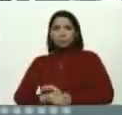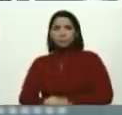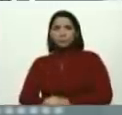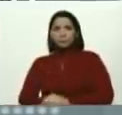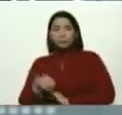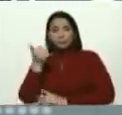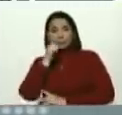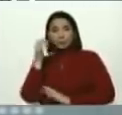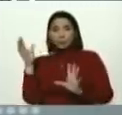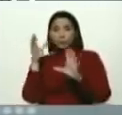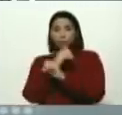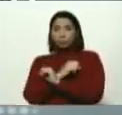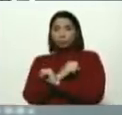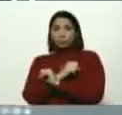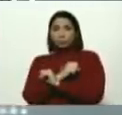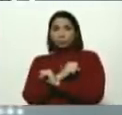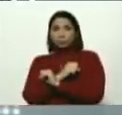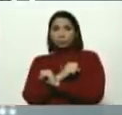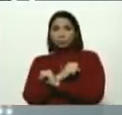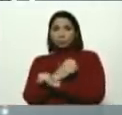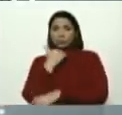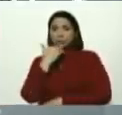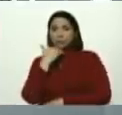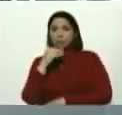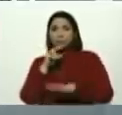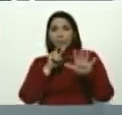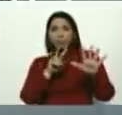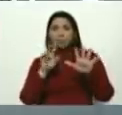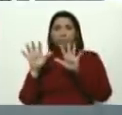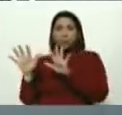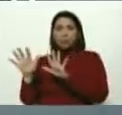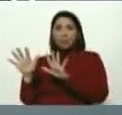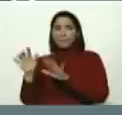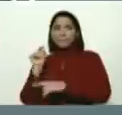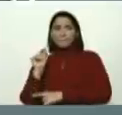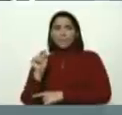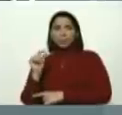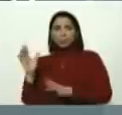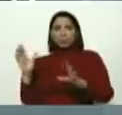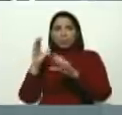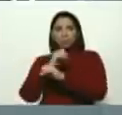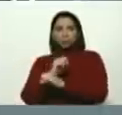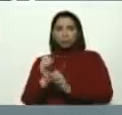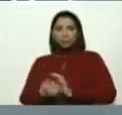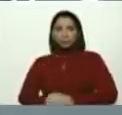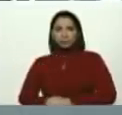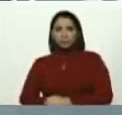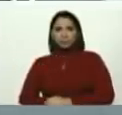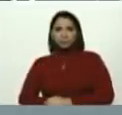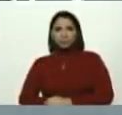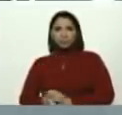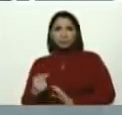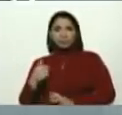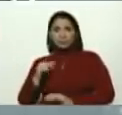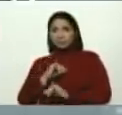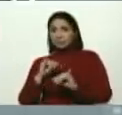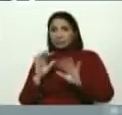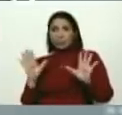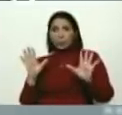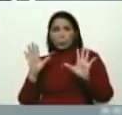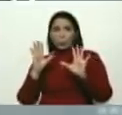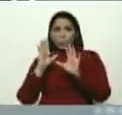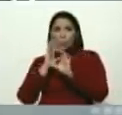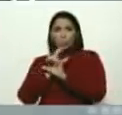Sábado, en la noche, siendo las 7:10 de la tarde, de la noche ya está oscureciendo en todo el territorio